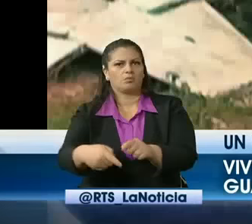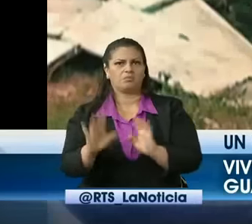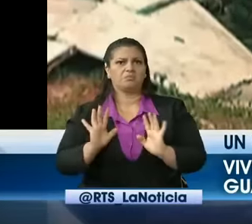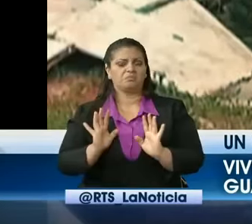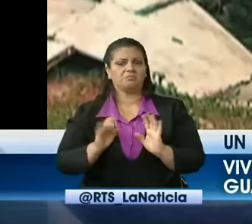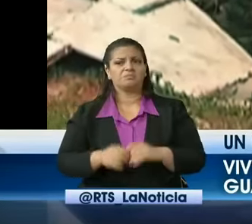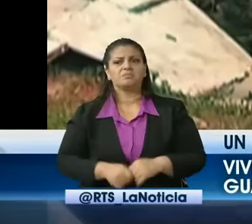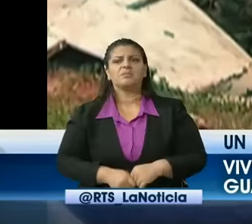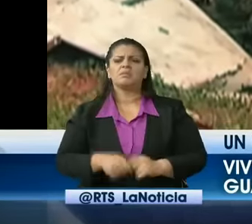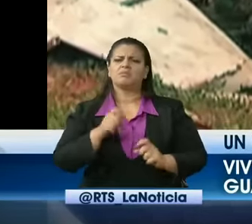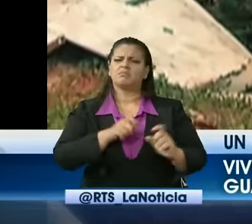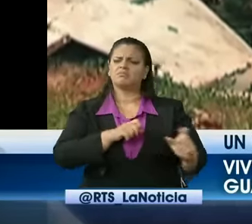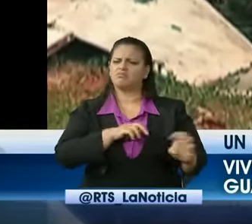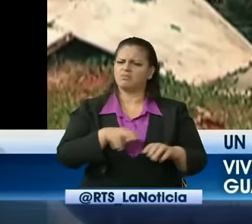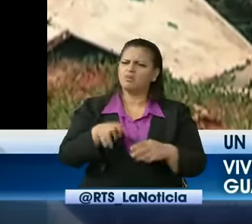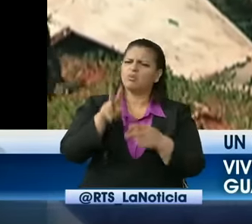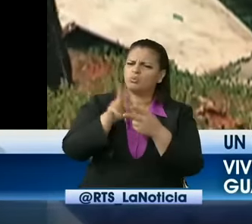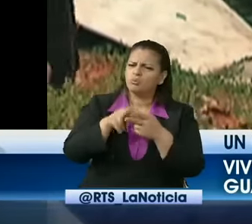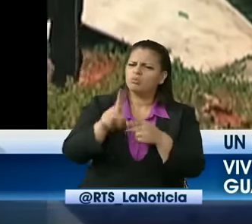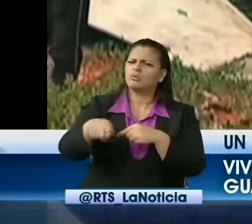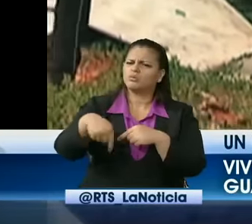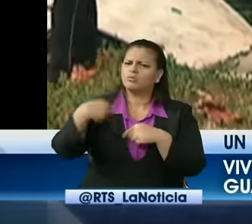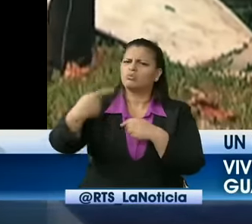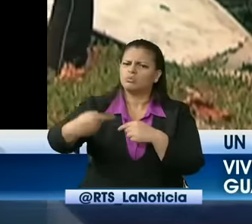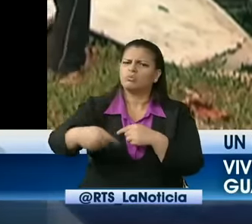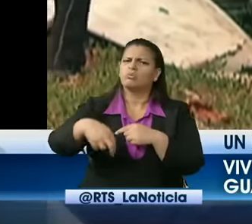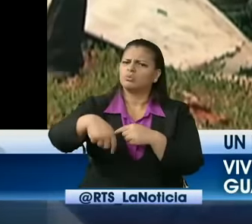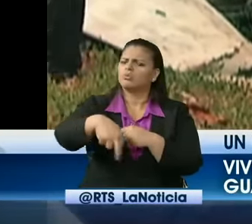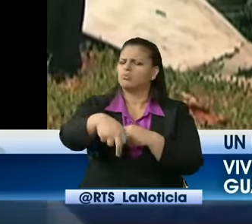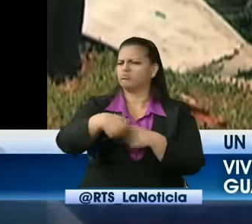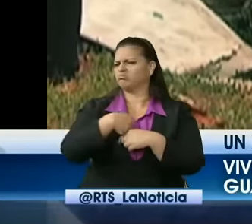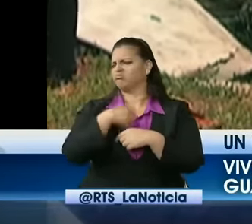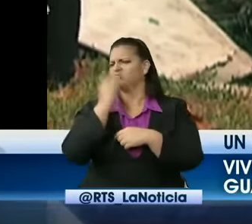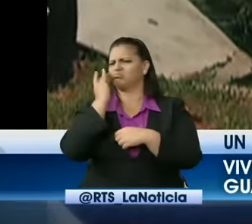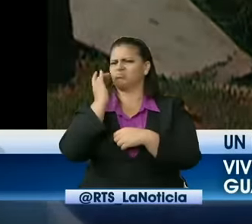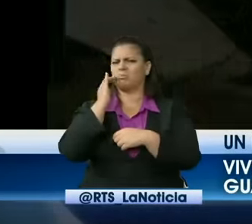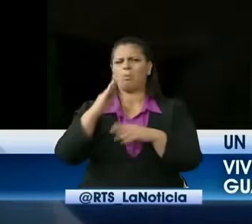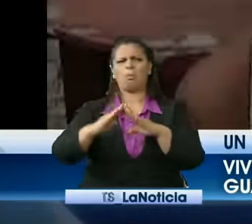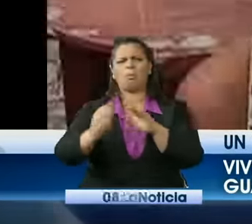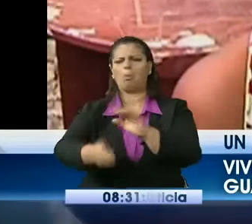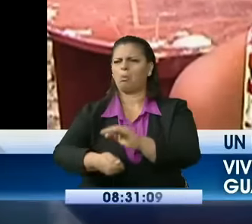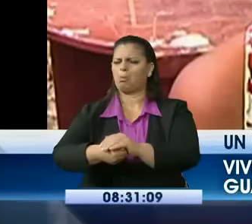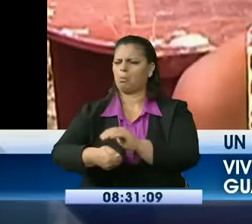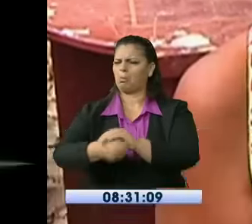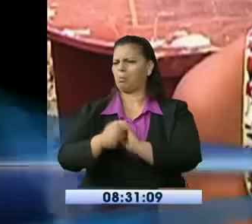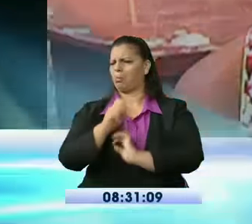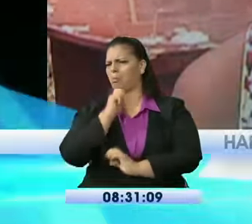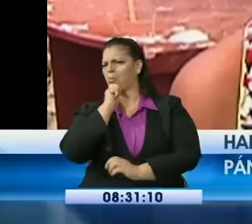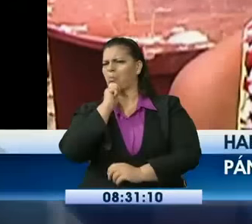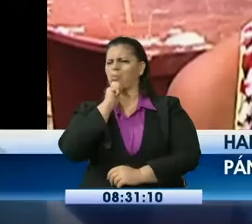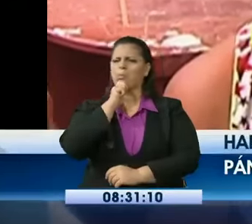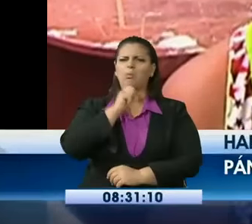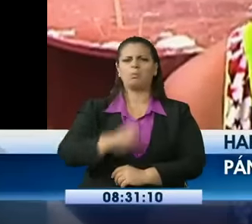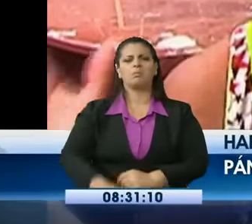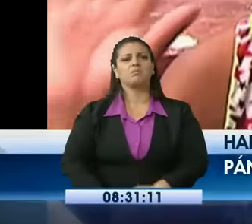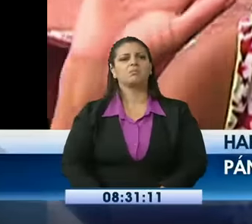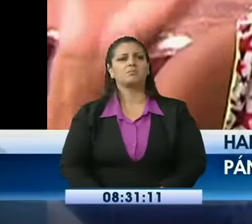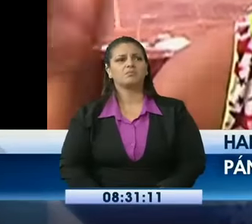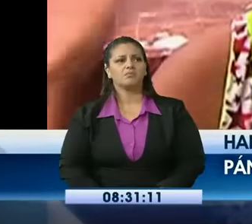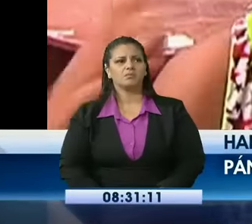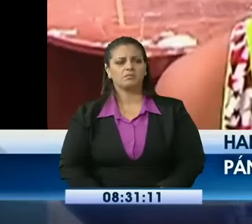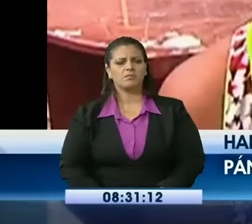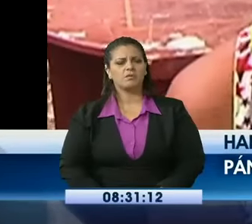Al ingresar a su cuarto lo encontraron sin vida. Como le llamo chimbumbo, no salía chimbumbo. Ya pues, si vayan a mirarlo, como andaba con un dolor,